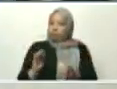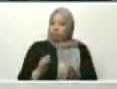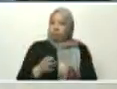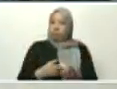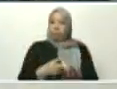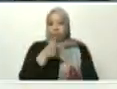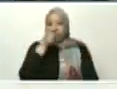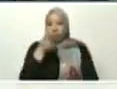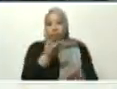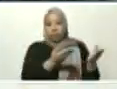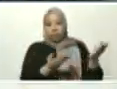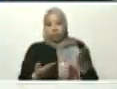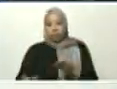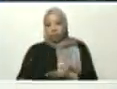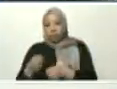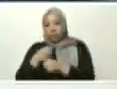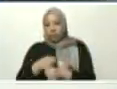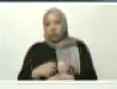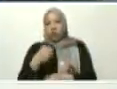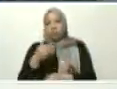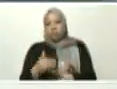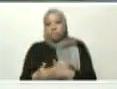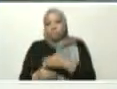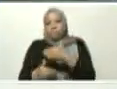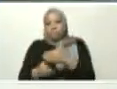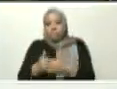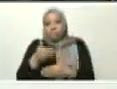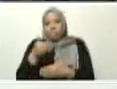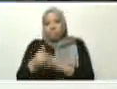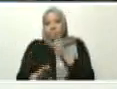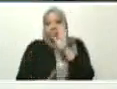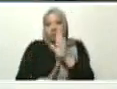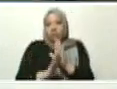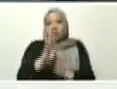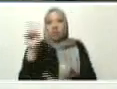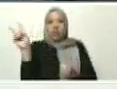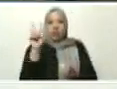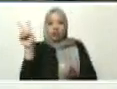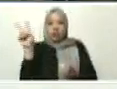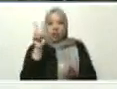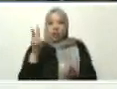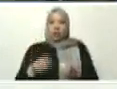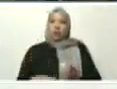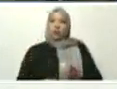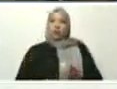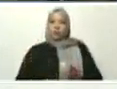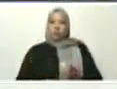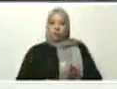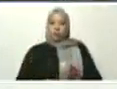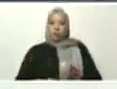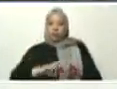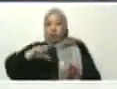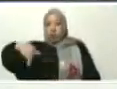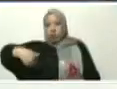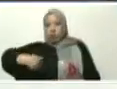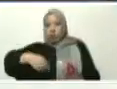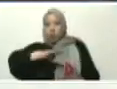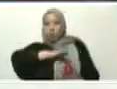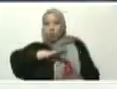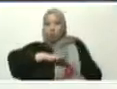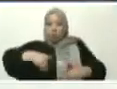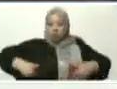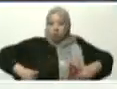Y Venezuela está pasito a pasito recuperándose. Sí. Con nuestros propios